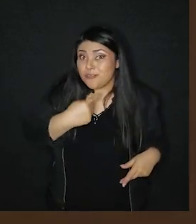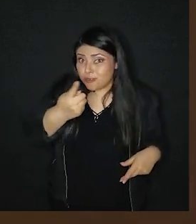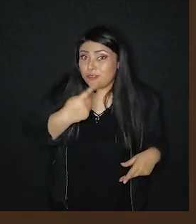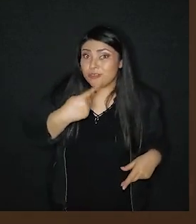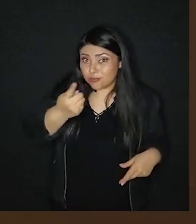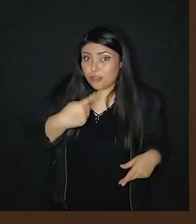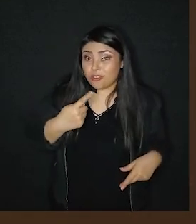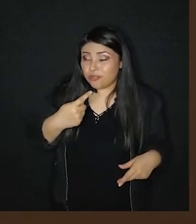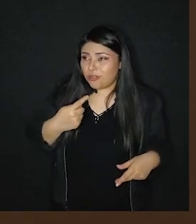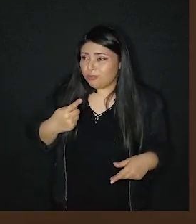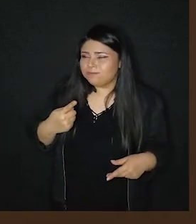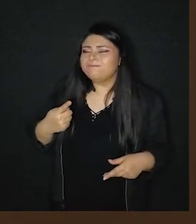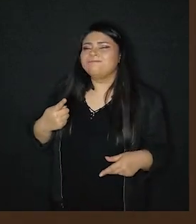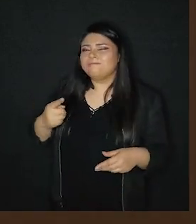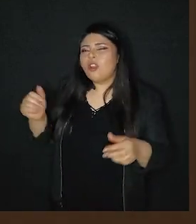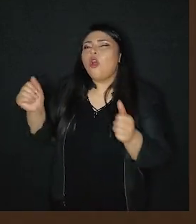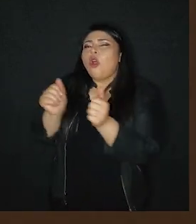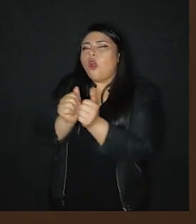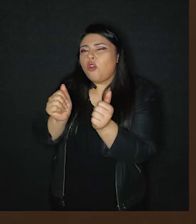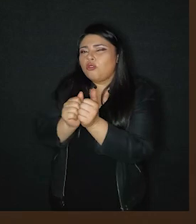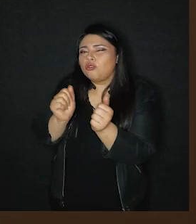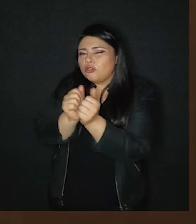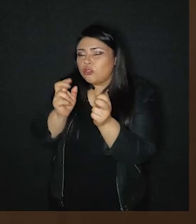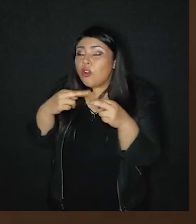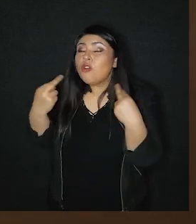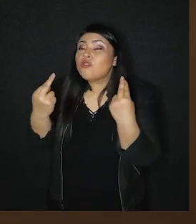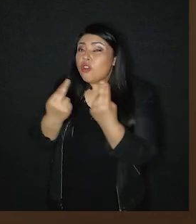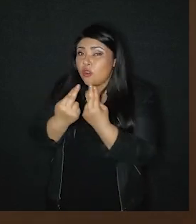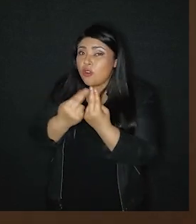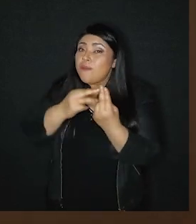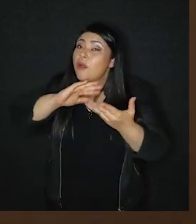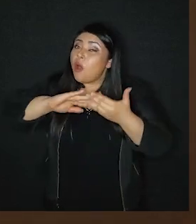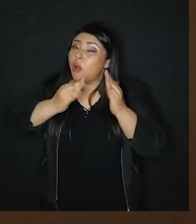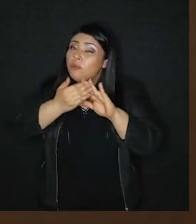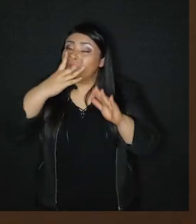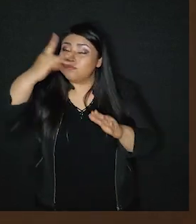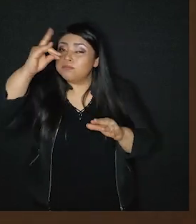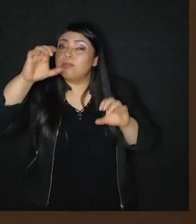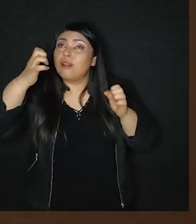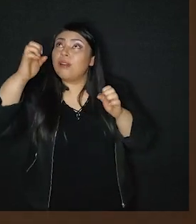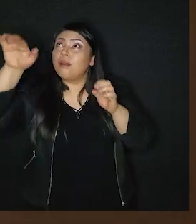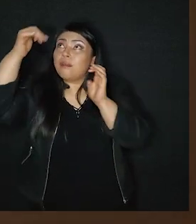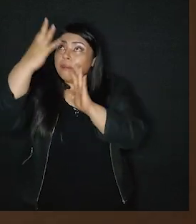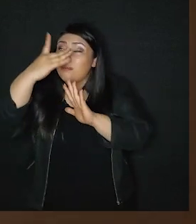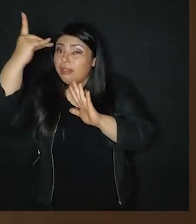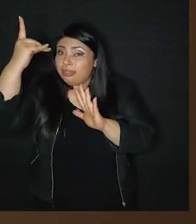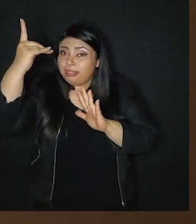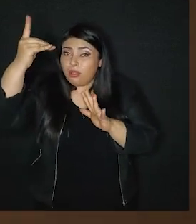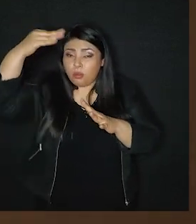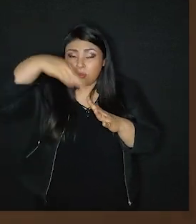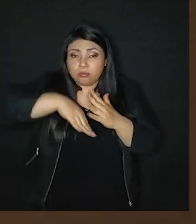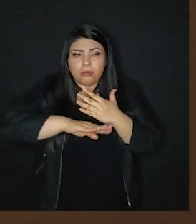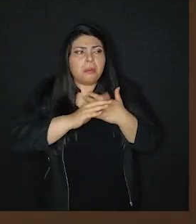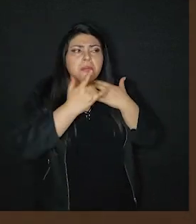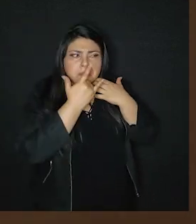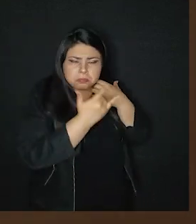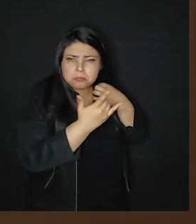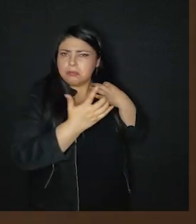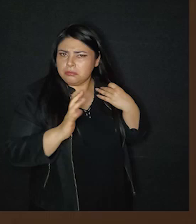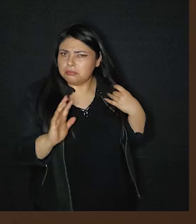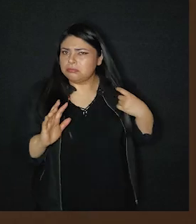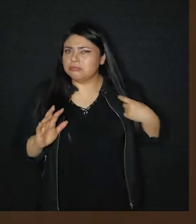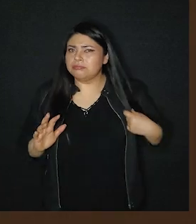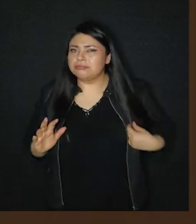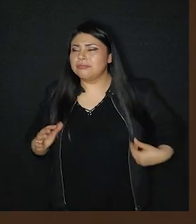yo nos congregamos como comunidad y habita la presencia del Señor nos perdonamos los pecados los